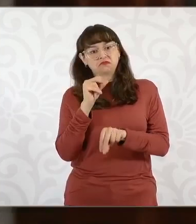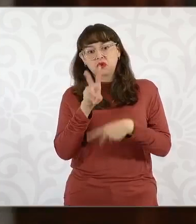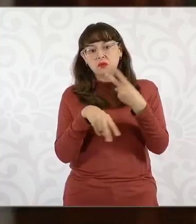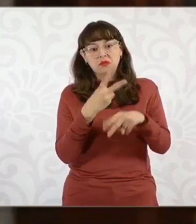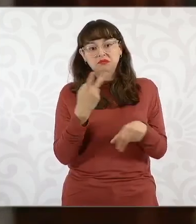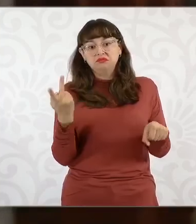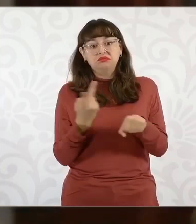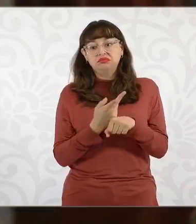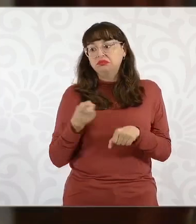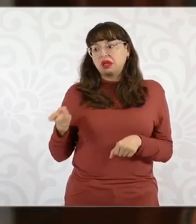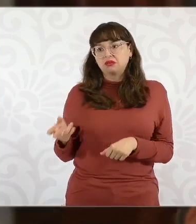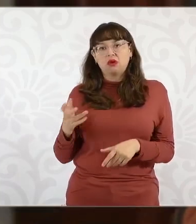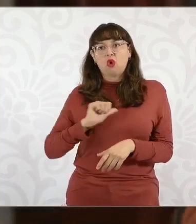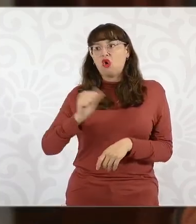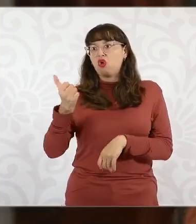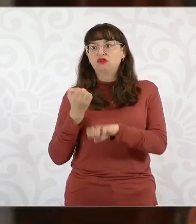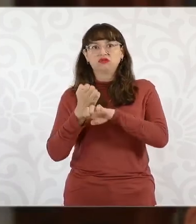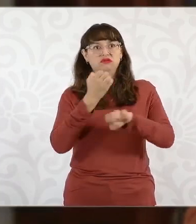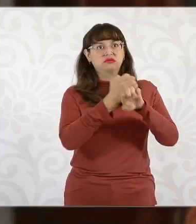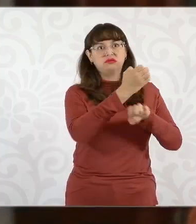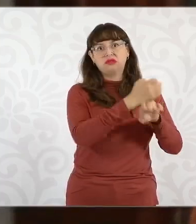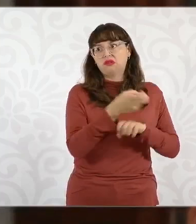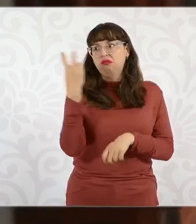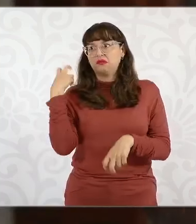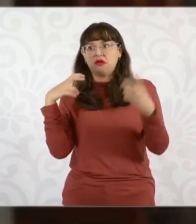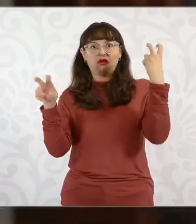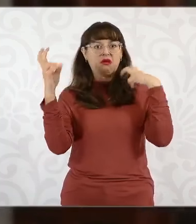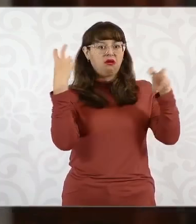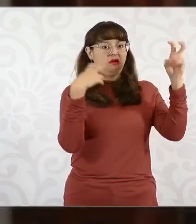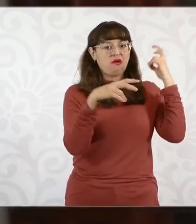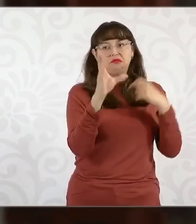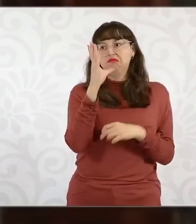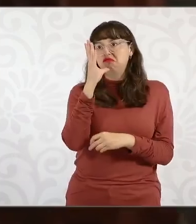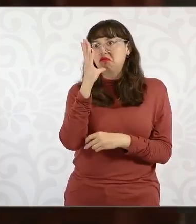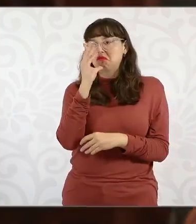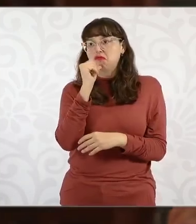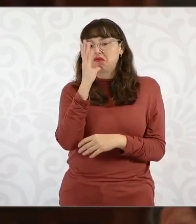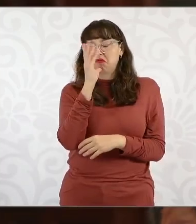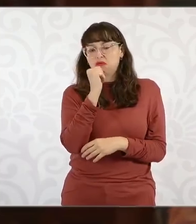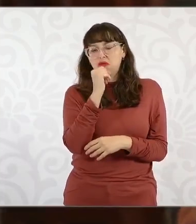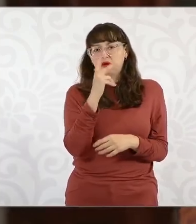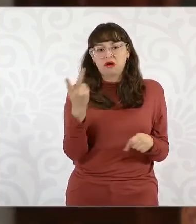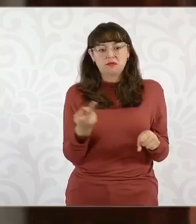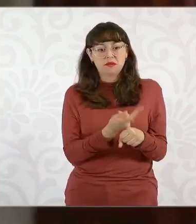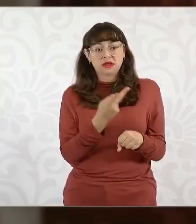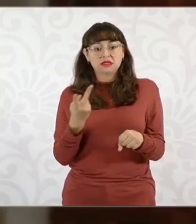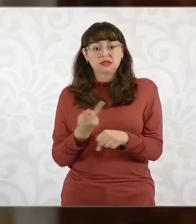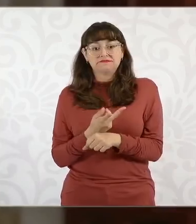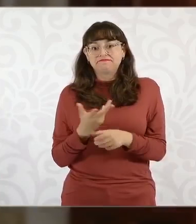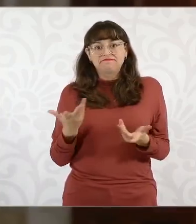tuvieron el recurso para trasladarse a Guanajuato o a Oaxaca o a la propia Ciudad de México. En algunos casos